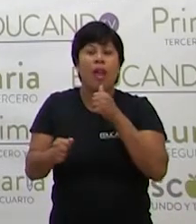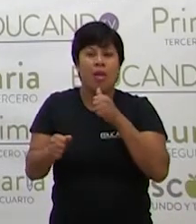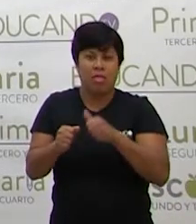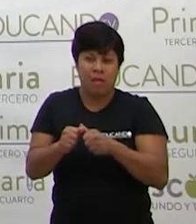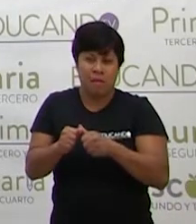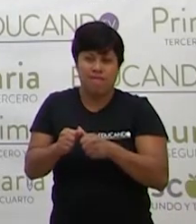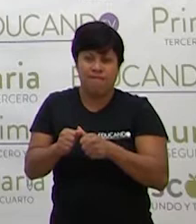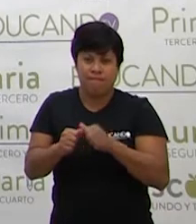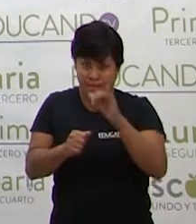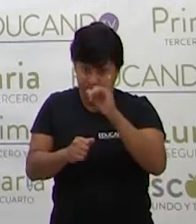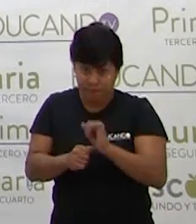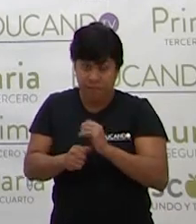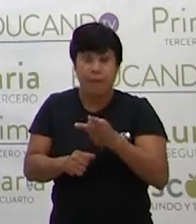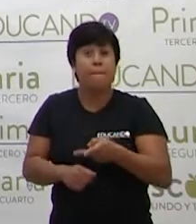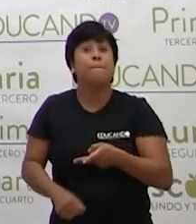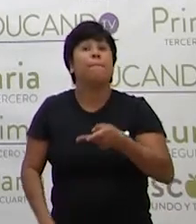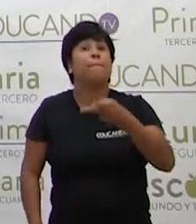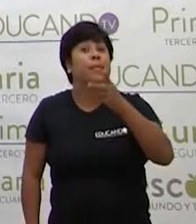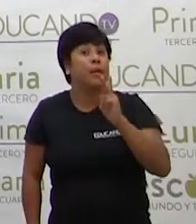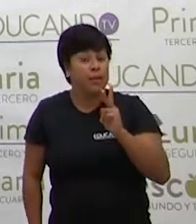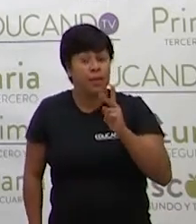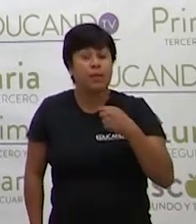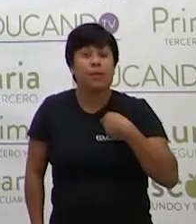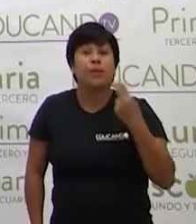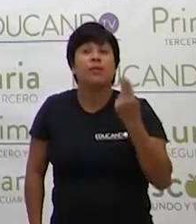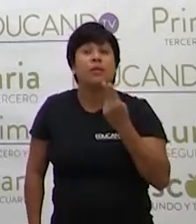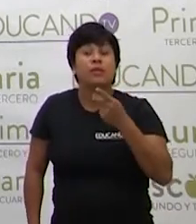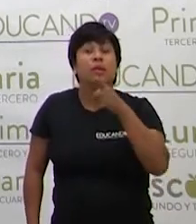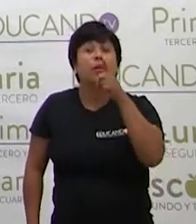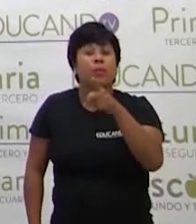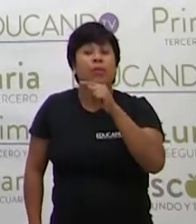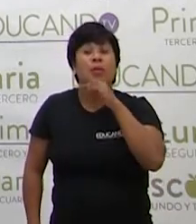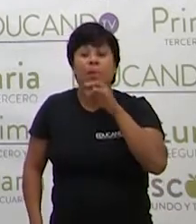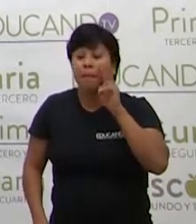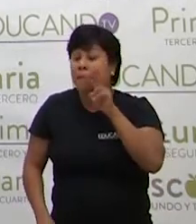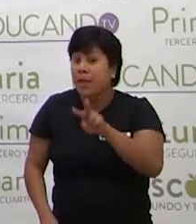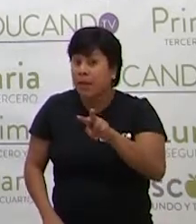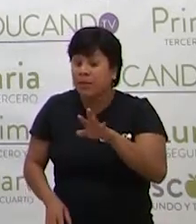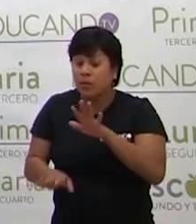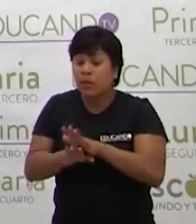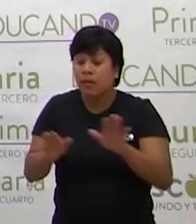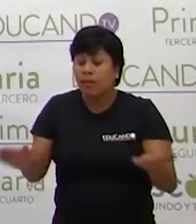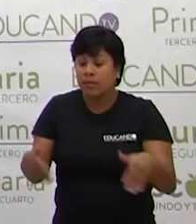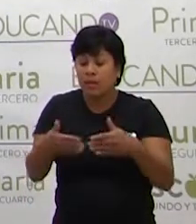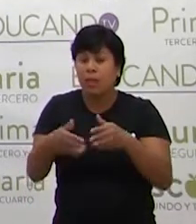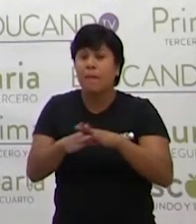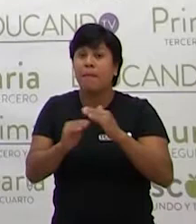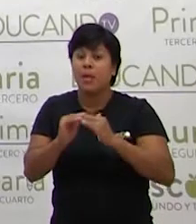¿Sí? Pero necesito que tú también compares cuál es mayor